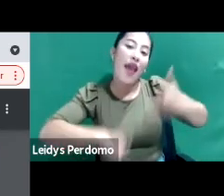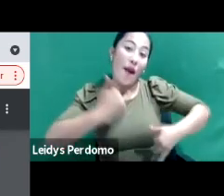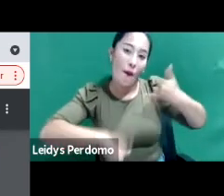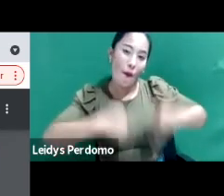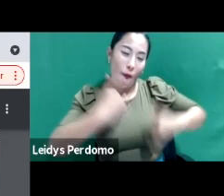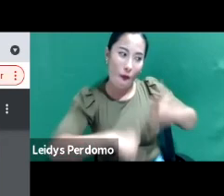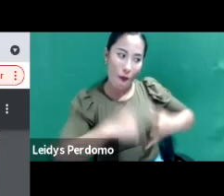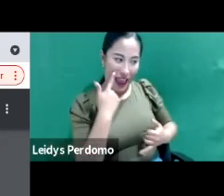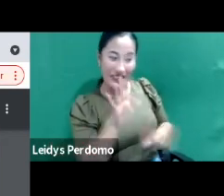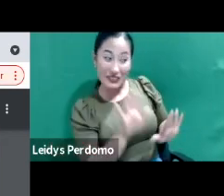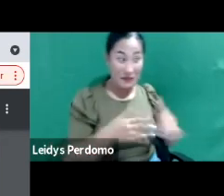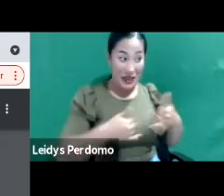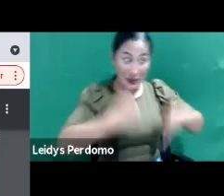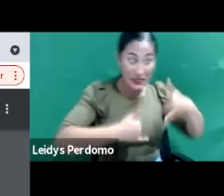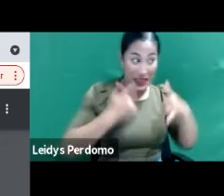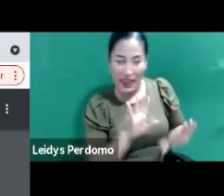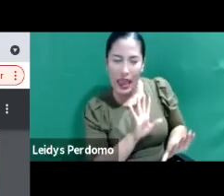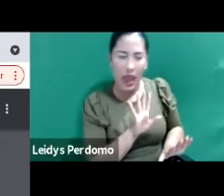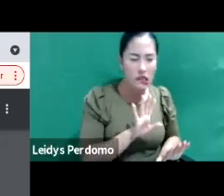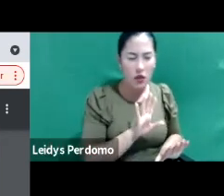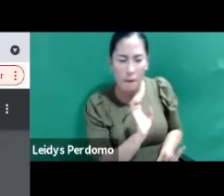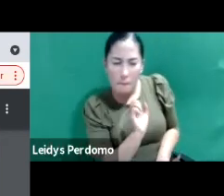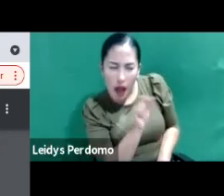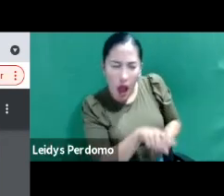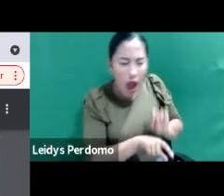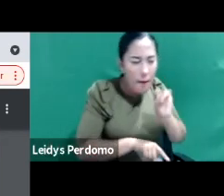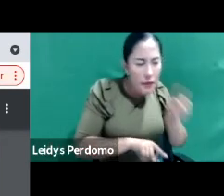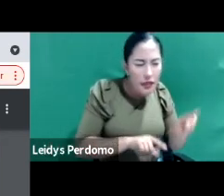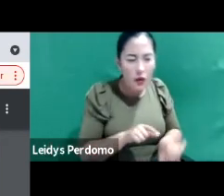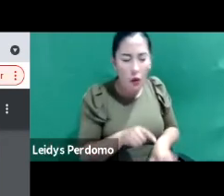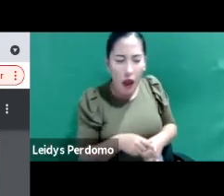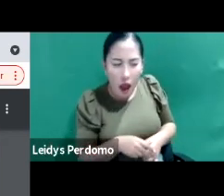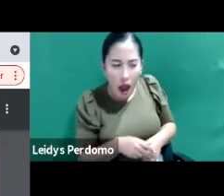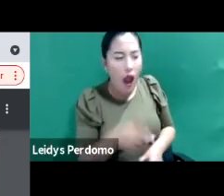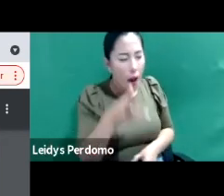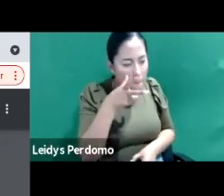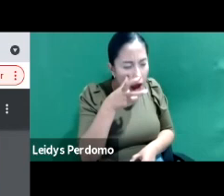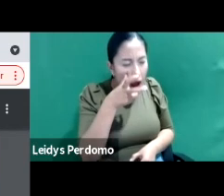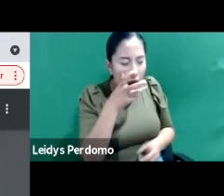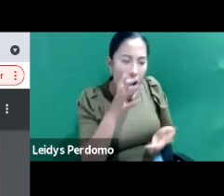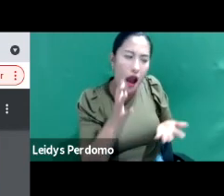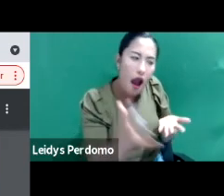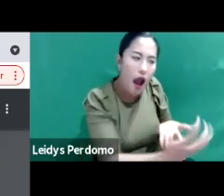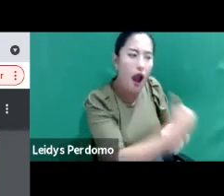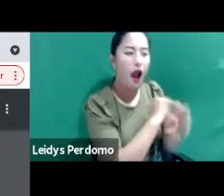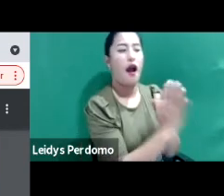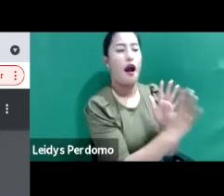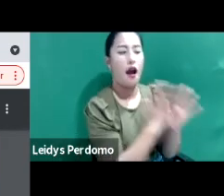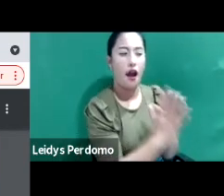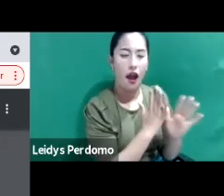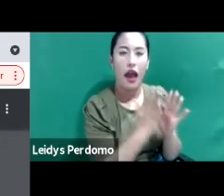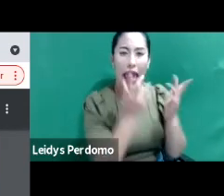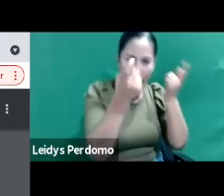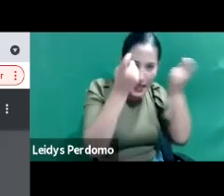estas interacciones, cómo están funcionando esas relaciones, pues tiene que ser con estrategias que realmente sean dinámicas